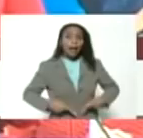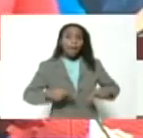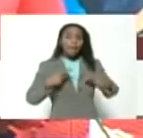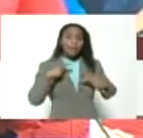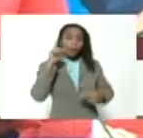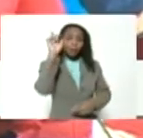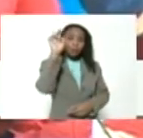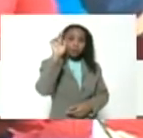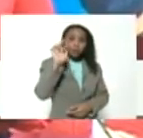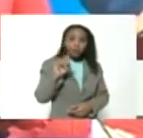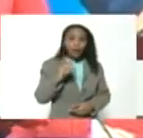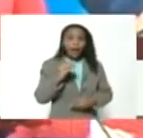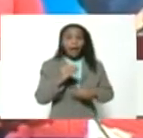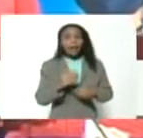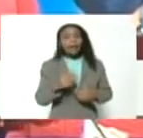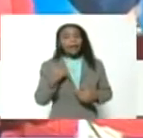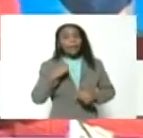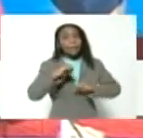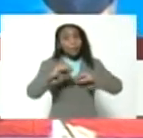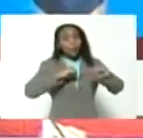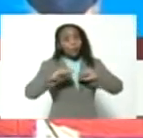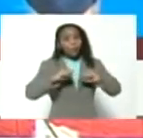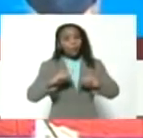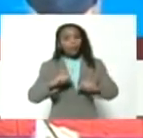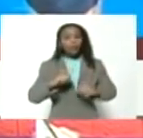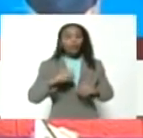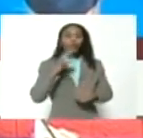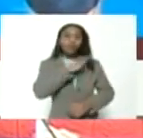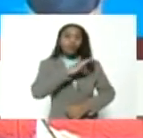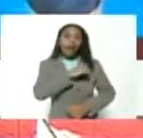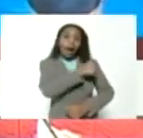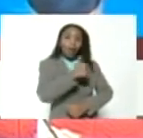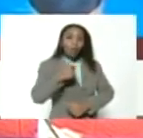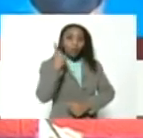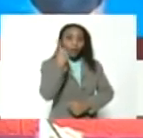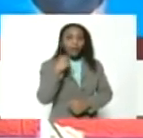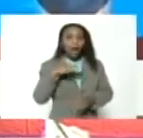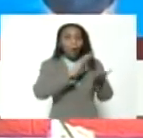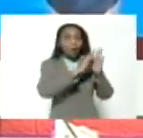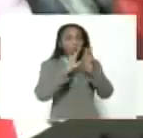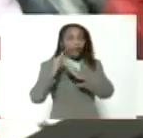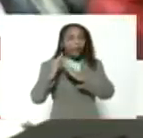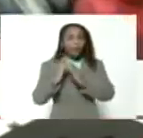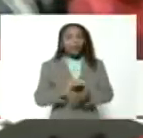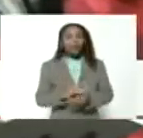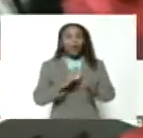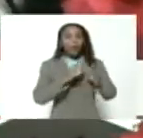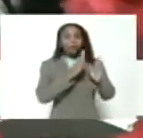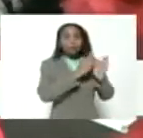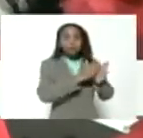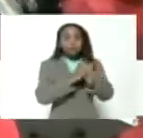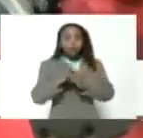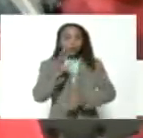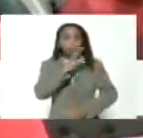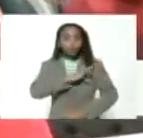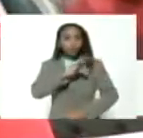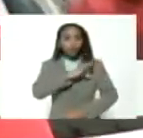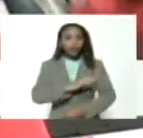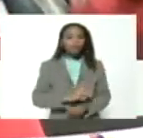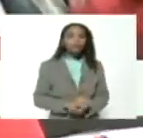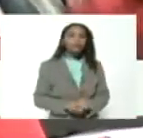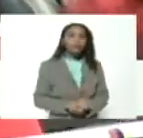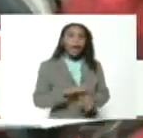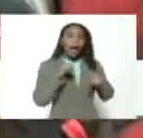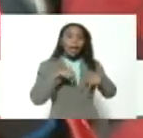cotidiana que hacen vida nuestros movimientos sociales en cada una de sus comunidades y organizaciones sociales. En